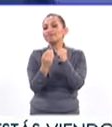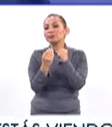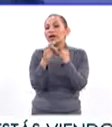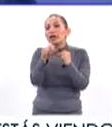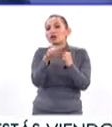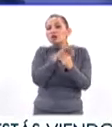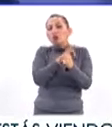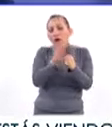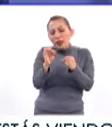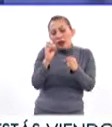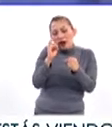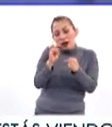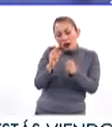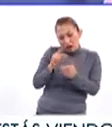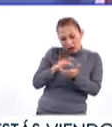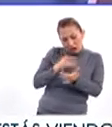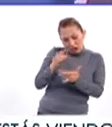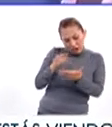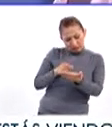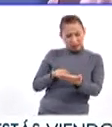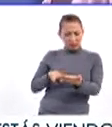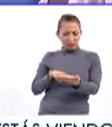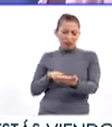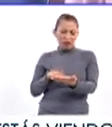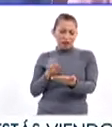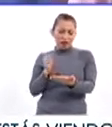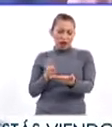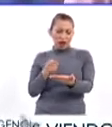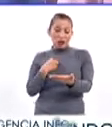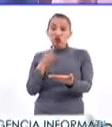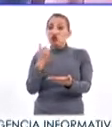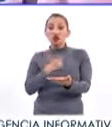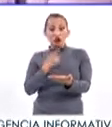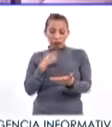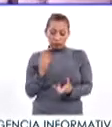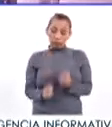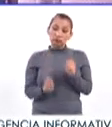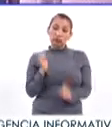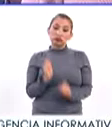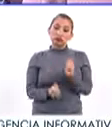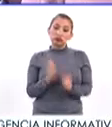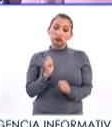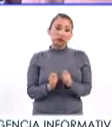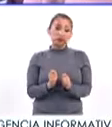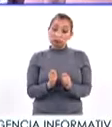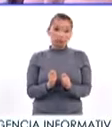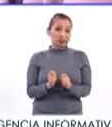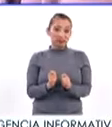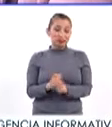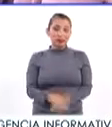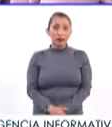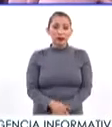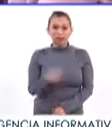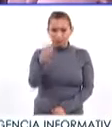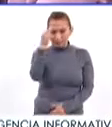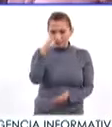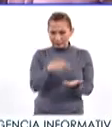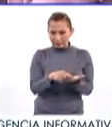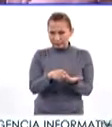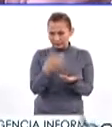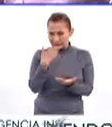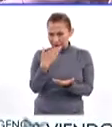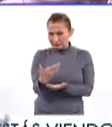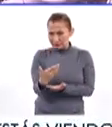puedan signar y que puedan decir qué son las cosas, no solamente en la ejecución directa. Por ejemplo, ¿usted considera que debe